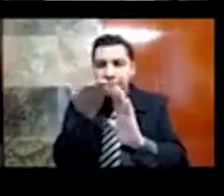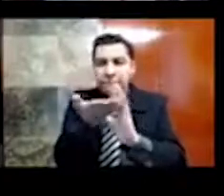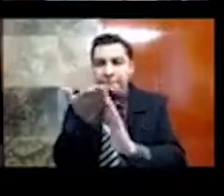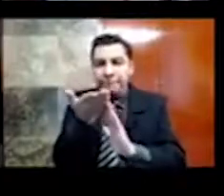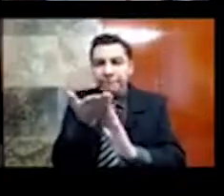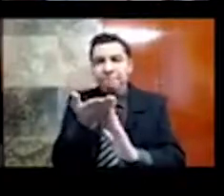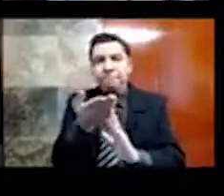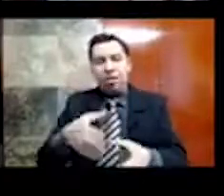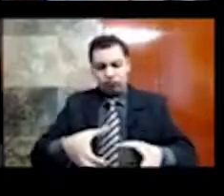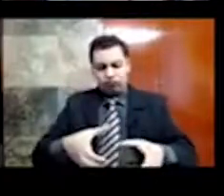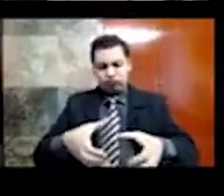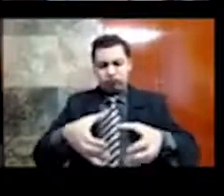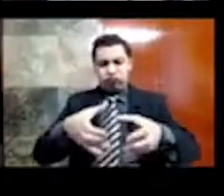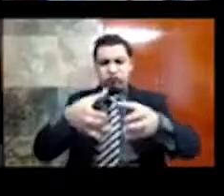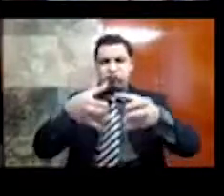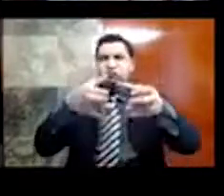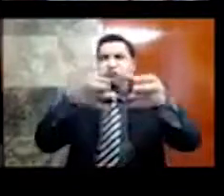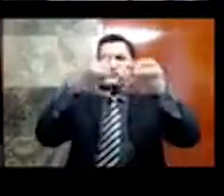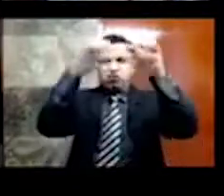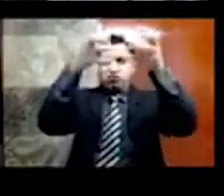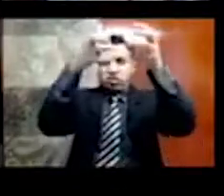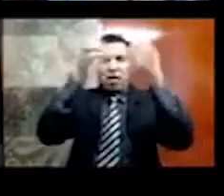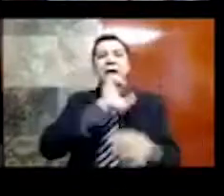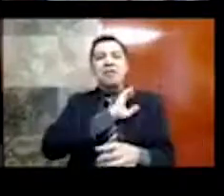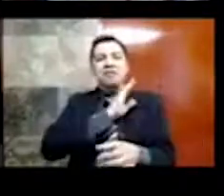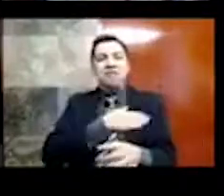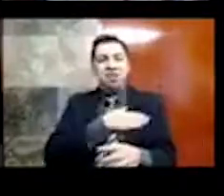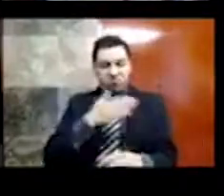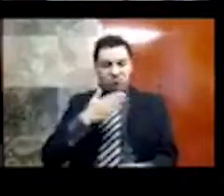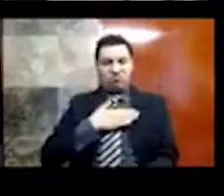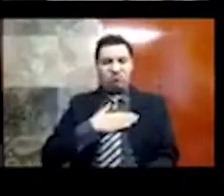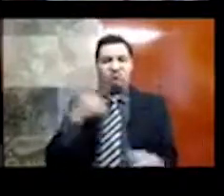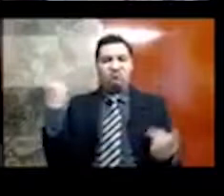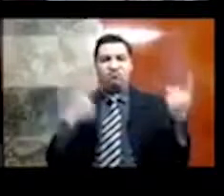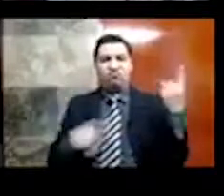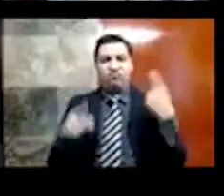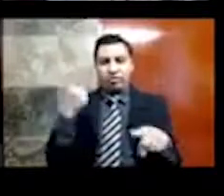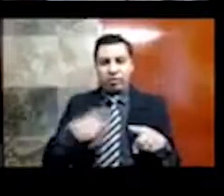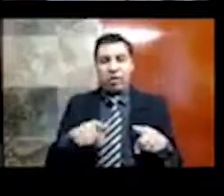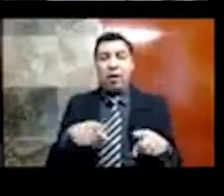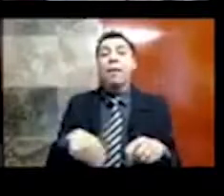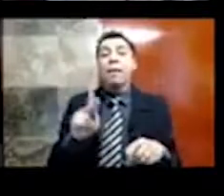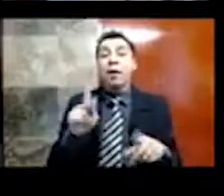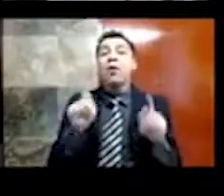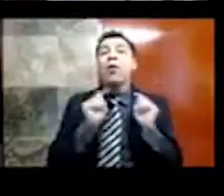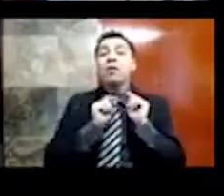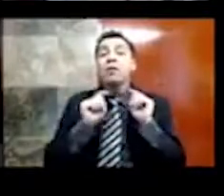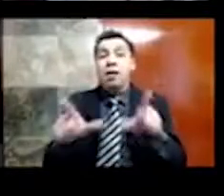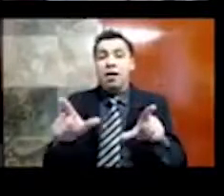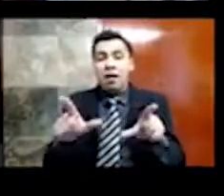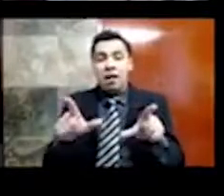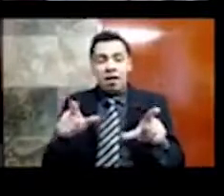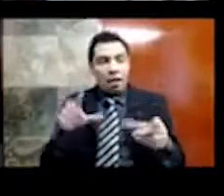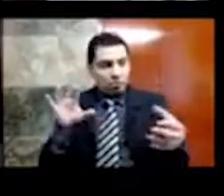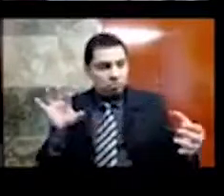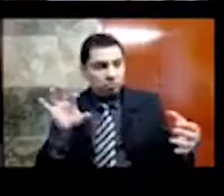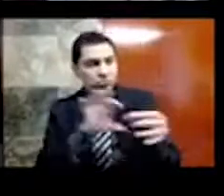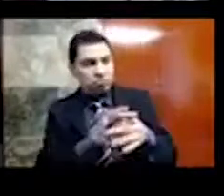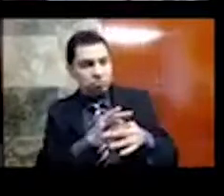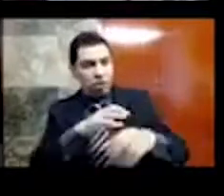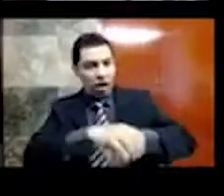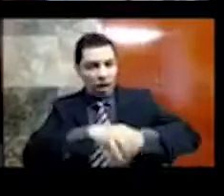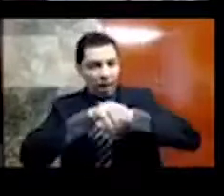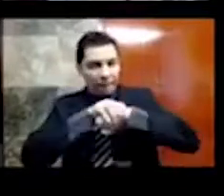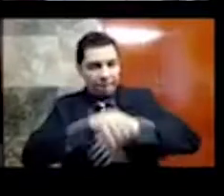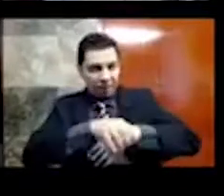conquista para garantizar que son aliados. Es la presunción de Tlaxcala de que realmente son